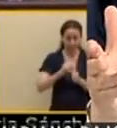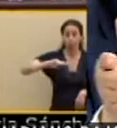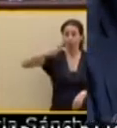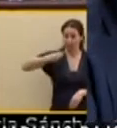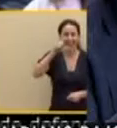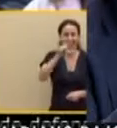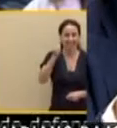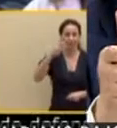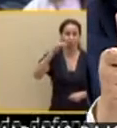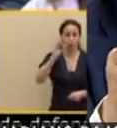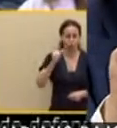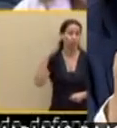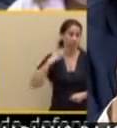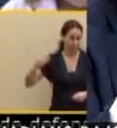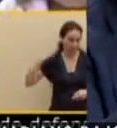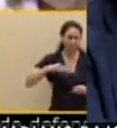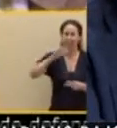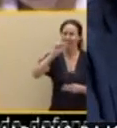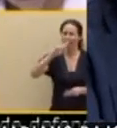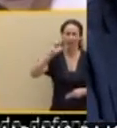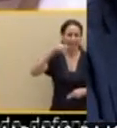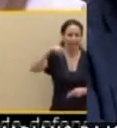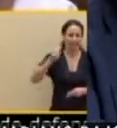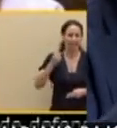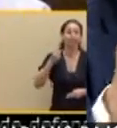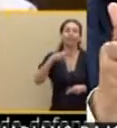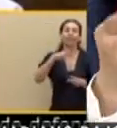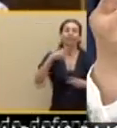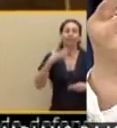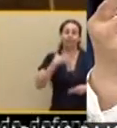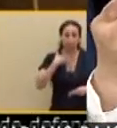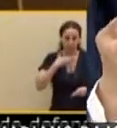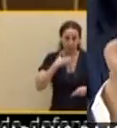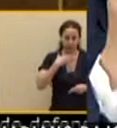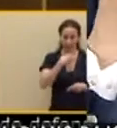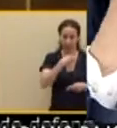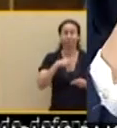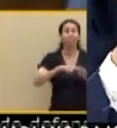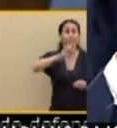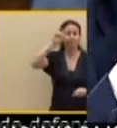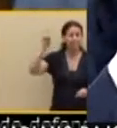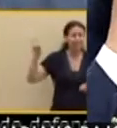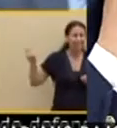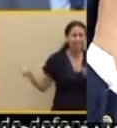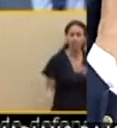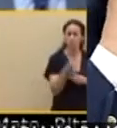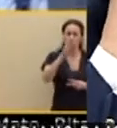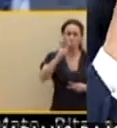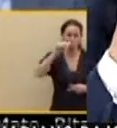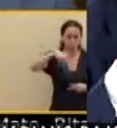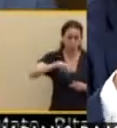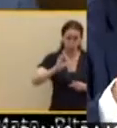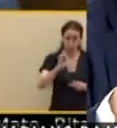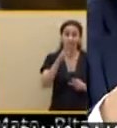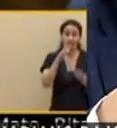francesa si se gana la segunda vuelta porque es porque hay ballottage y que sólo hay dos candidatos todos los buenos esto es un tema que hemos hablado muchas veces